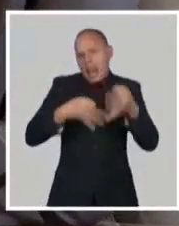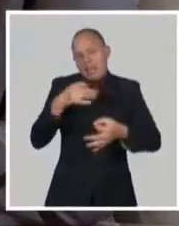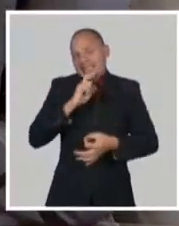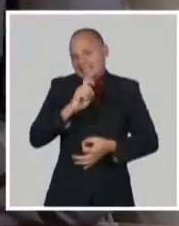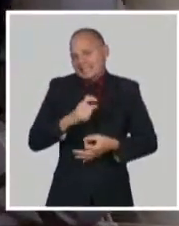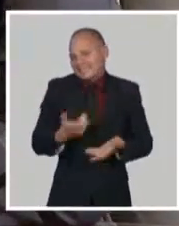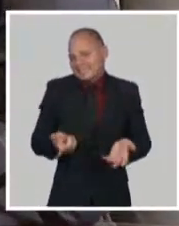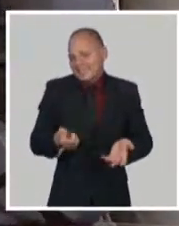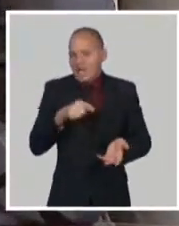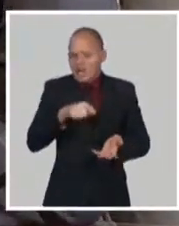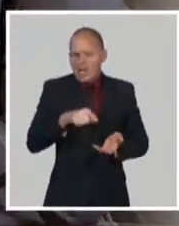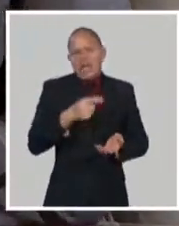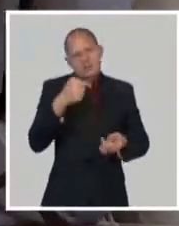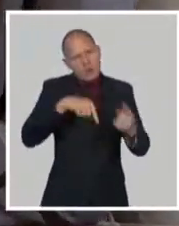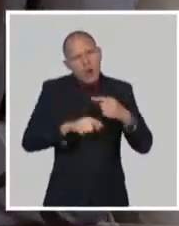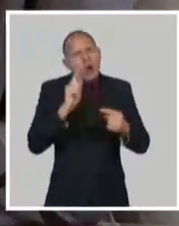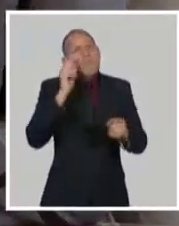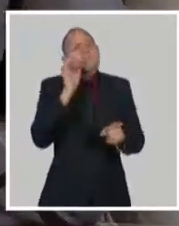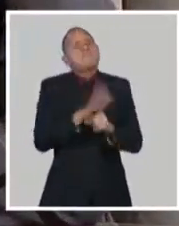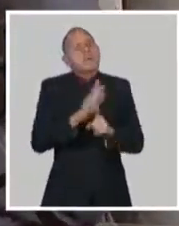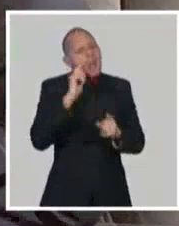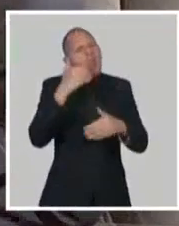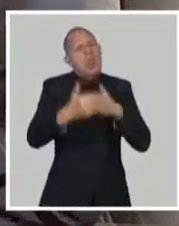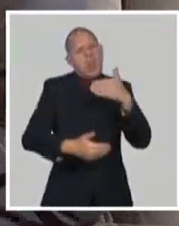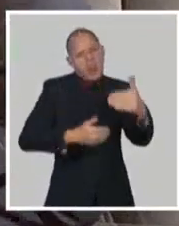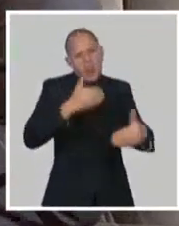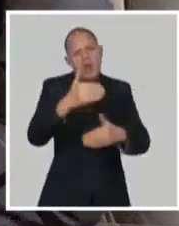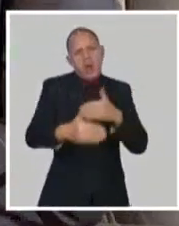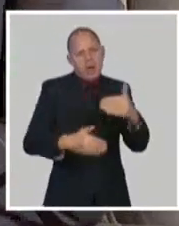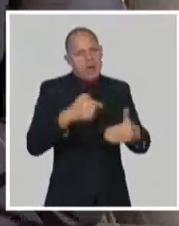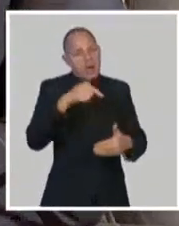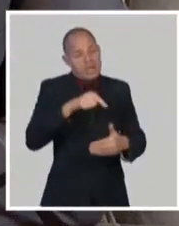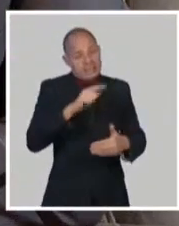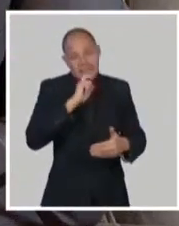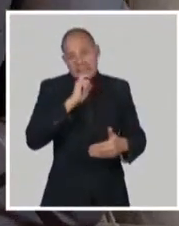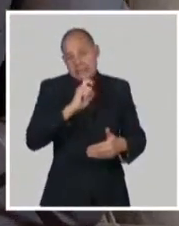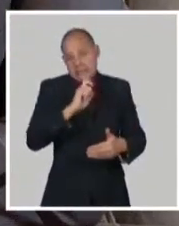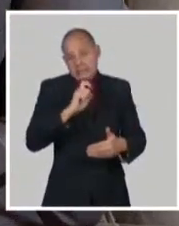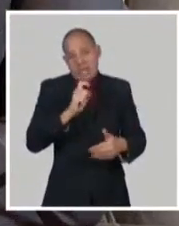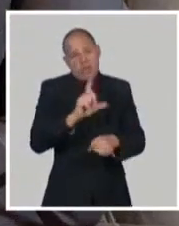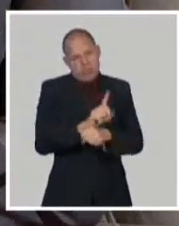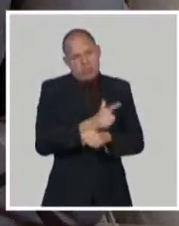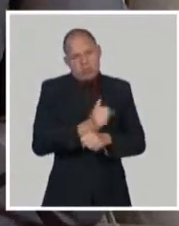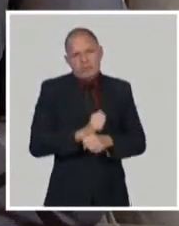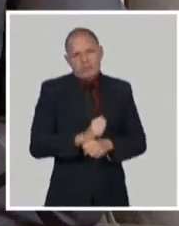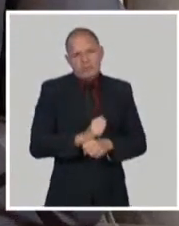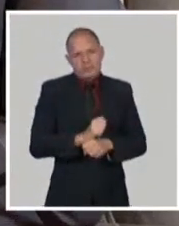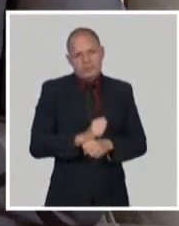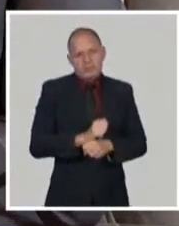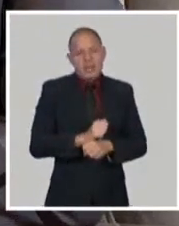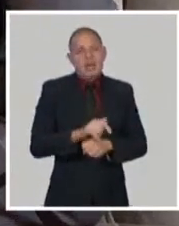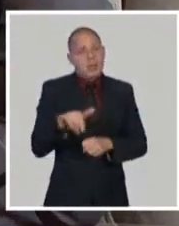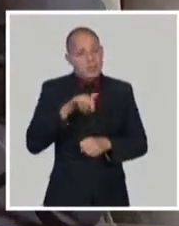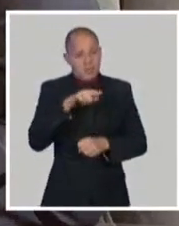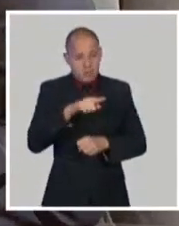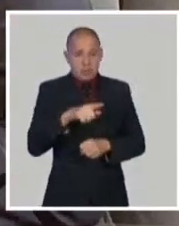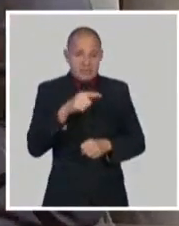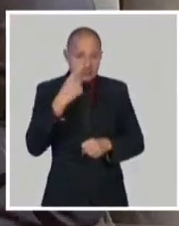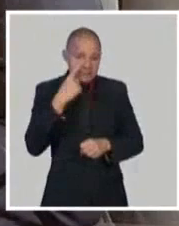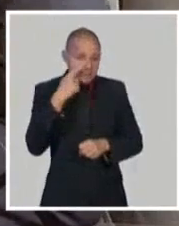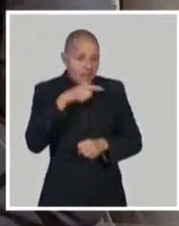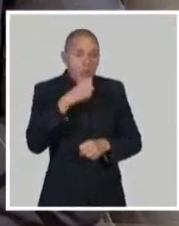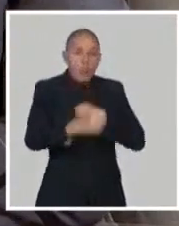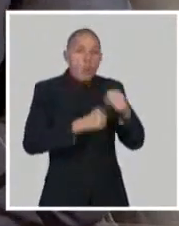ensayo más complejo que demora un poco más, pero en algunos de estos casos se corrobora que realmente también eso se corresponde con una neutralización del virus